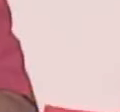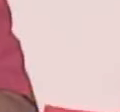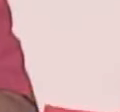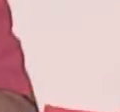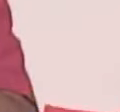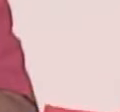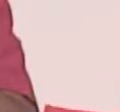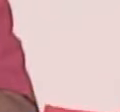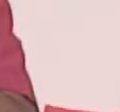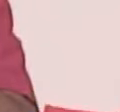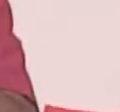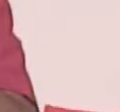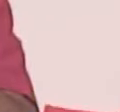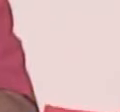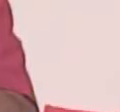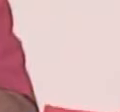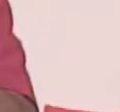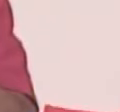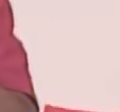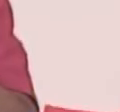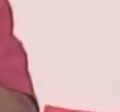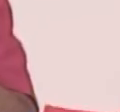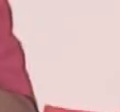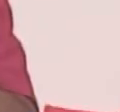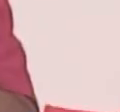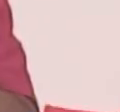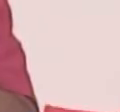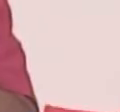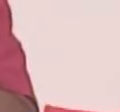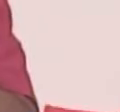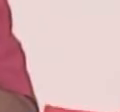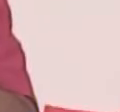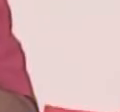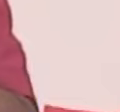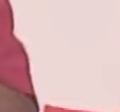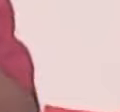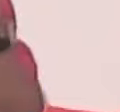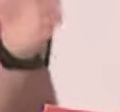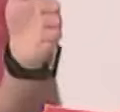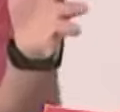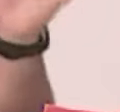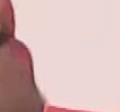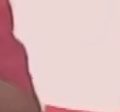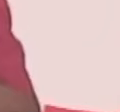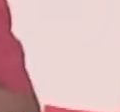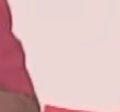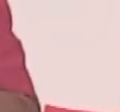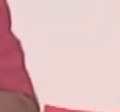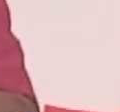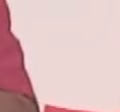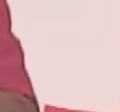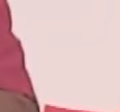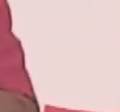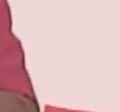igual. Y claro que están obligados a sentarse, porque eso, una negociación es entre dos sectores.